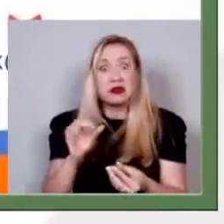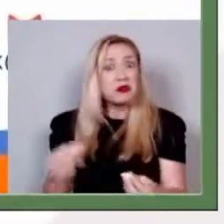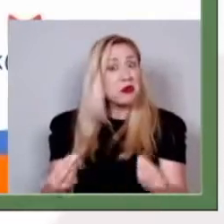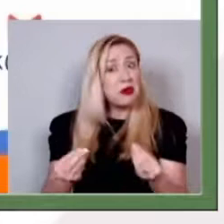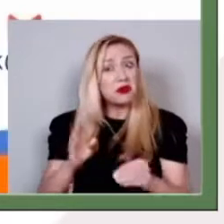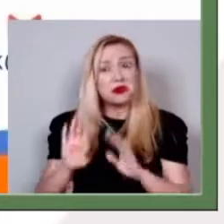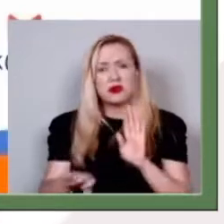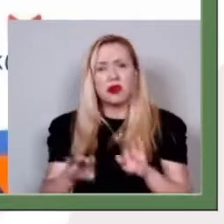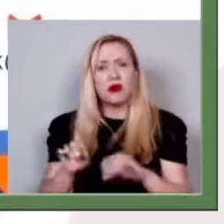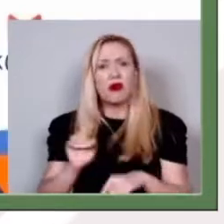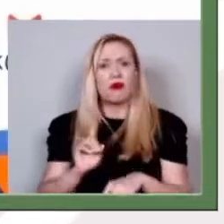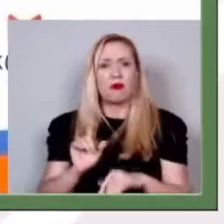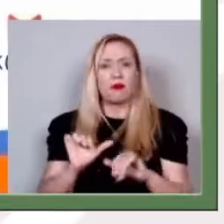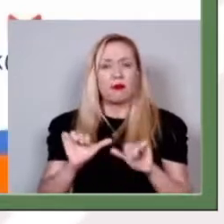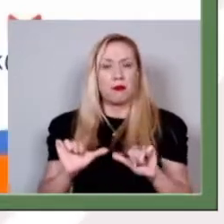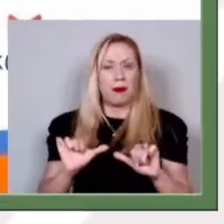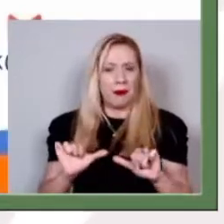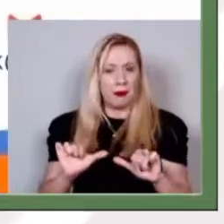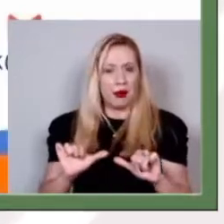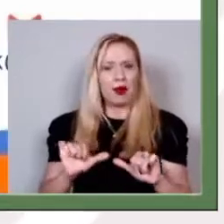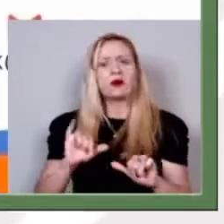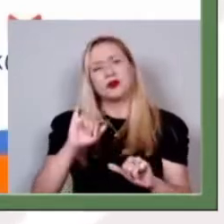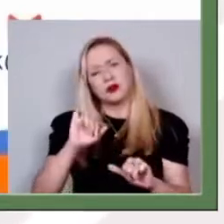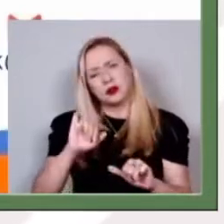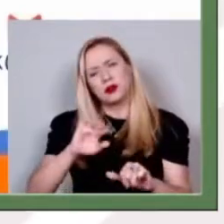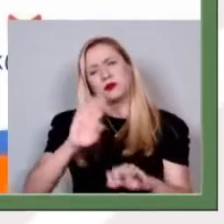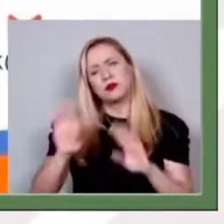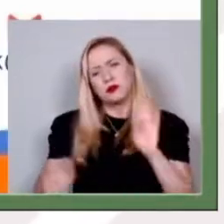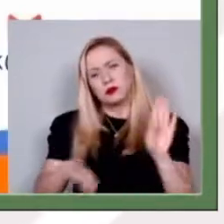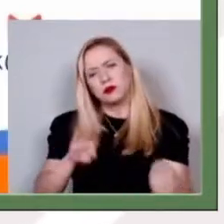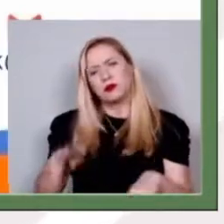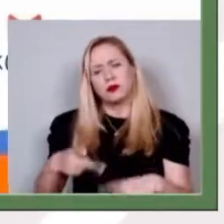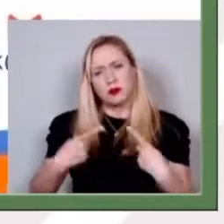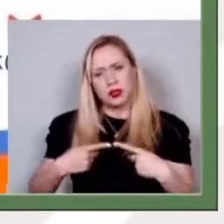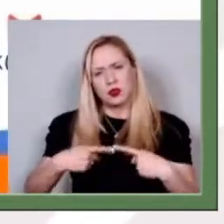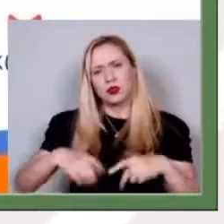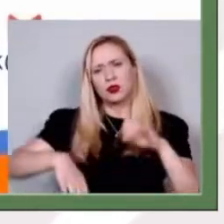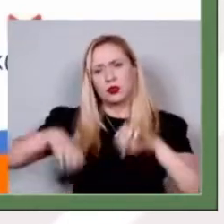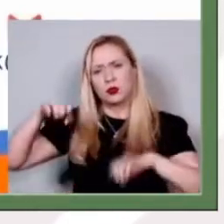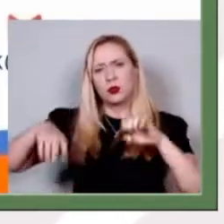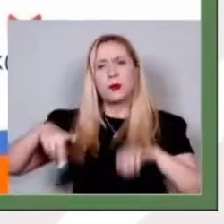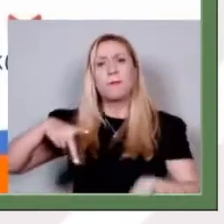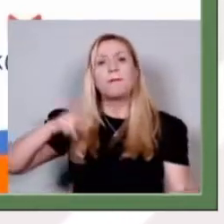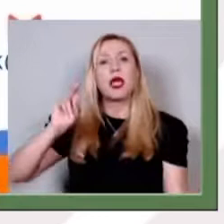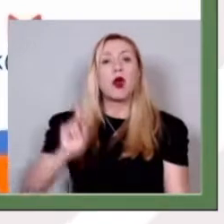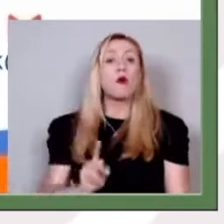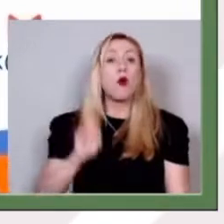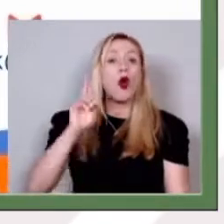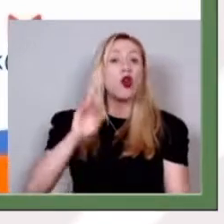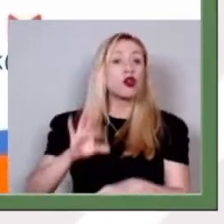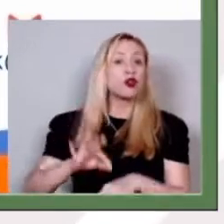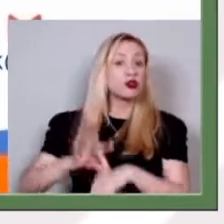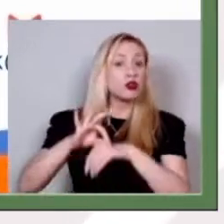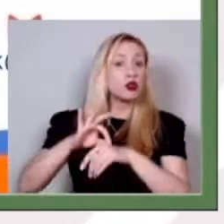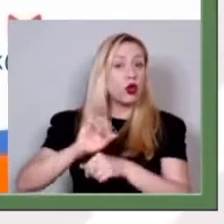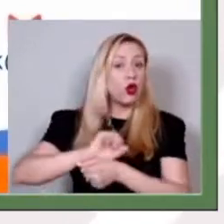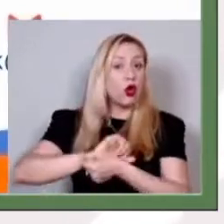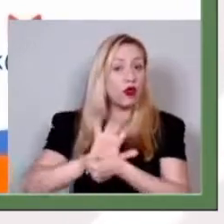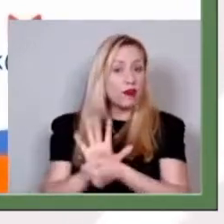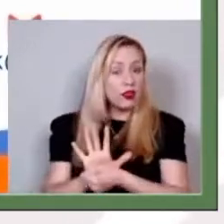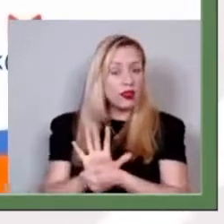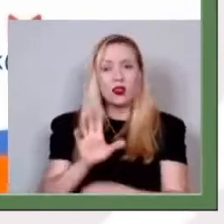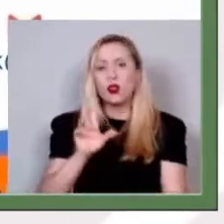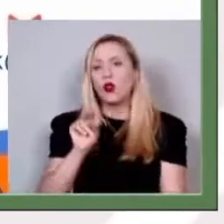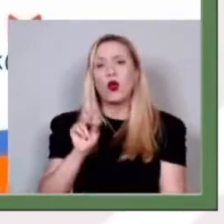y sí hubo muertes de personas mayores, pero no todas fueron a consecuencia de COVID. Llamémoslo entre comillas,